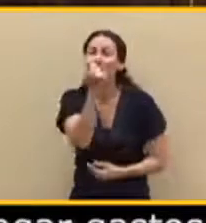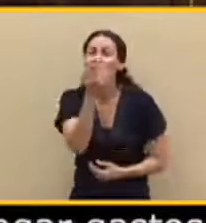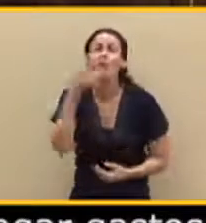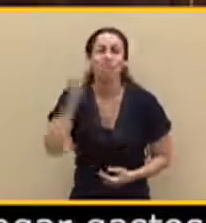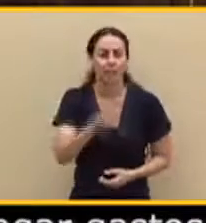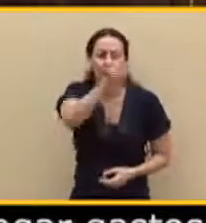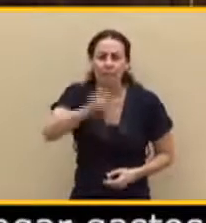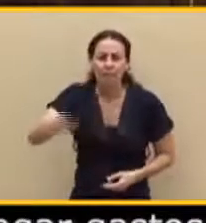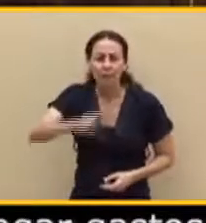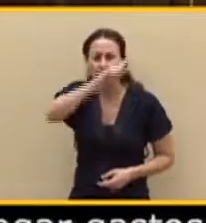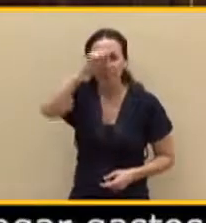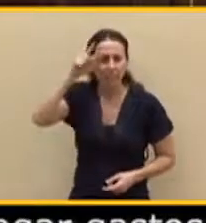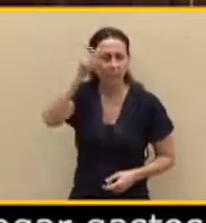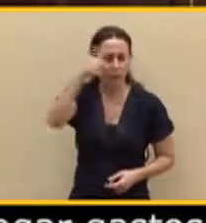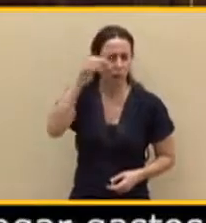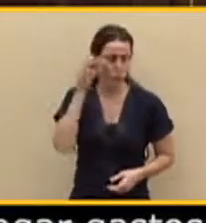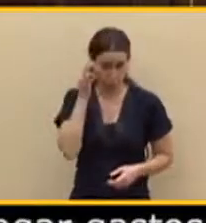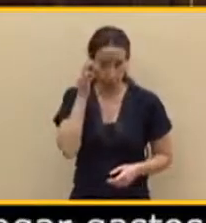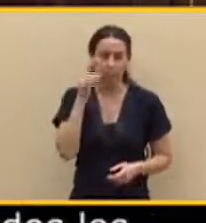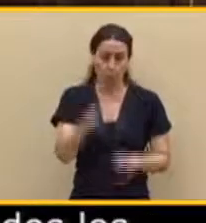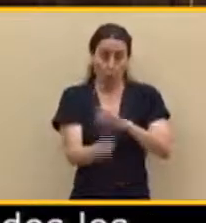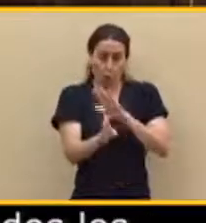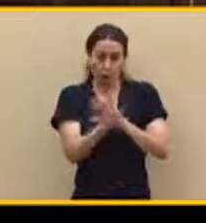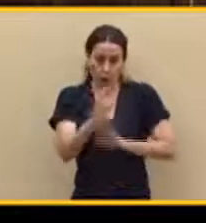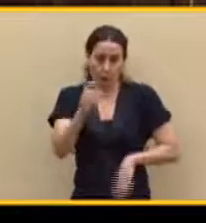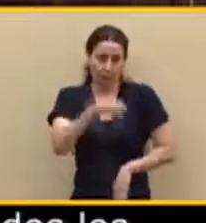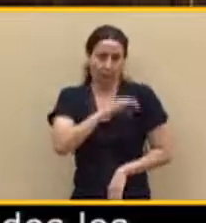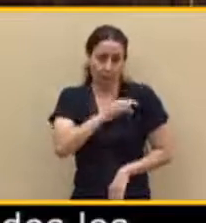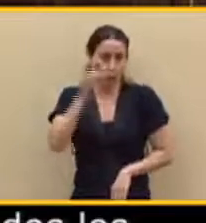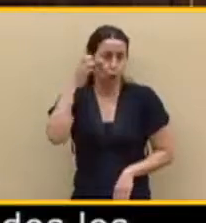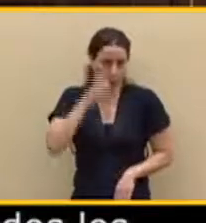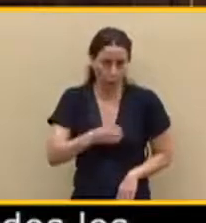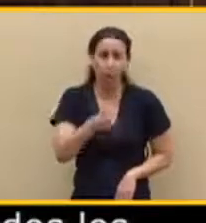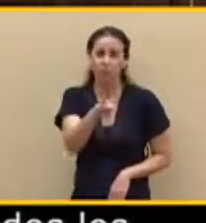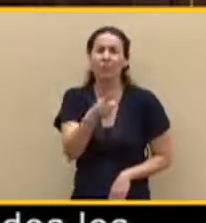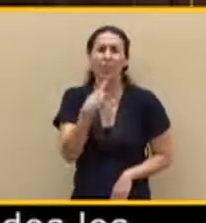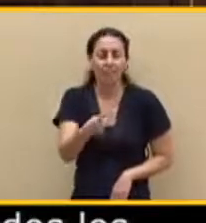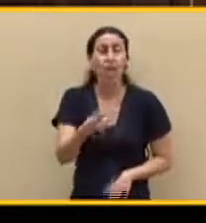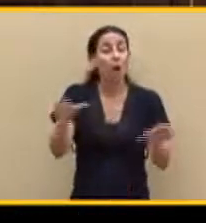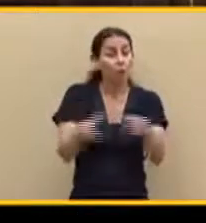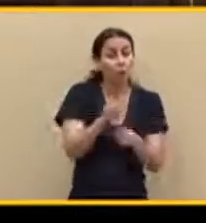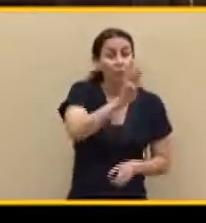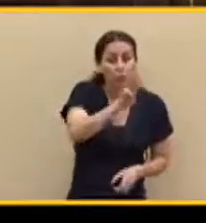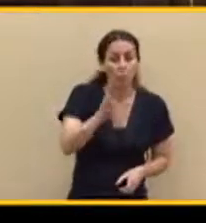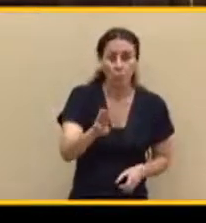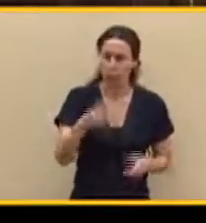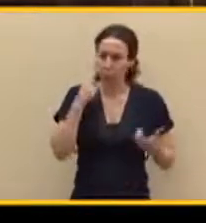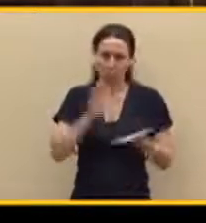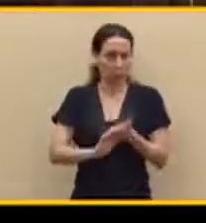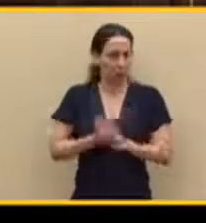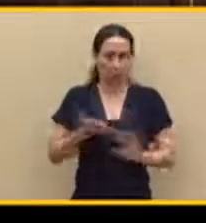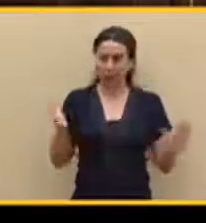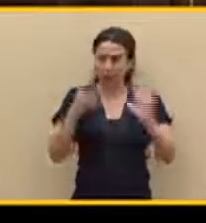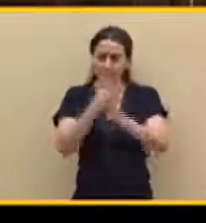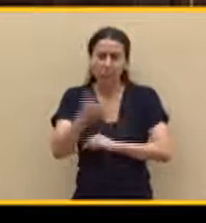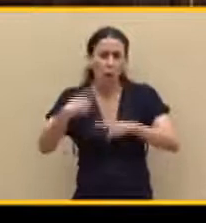Pero es que usted continuaba, señor Rajoy, y decía: quiero decirles a ustedes que el Partido Popular nada tiene que ver con las actuaciones ilegales de los